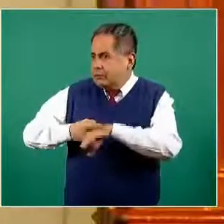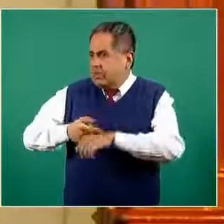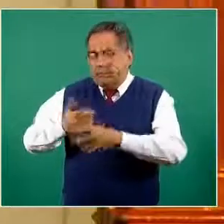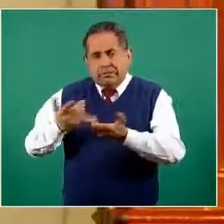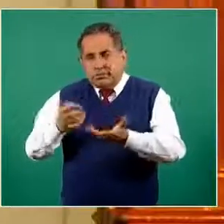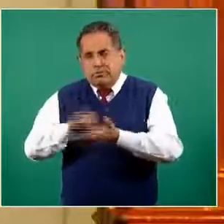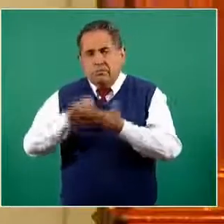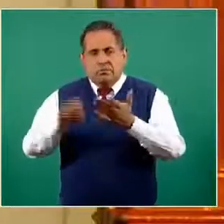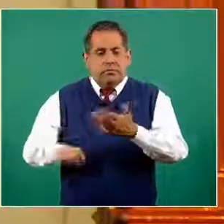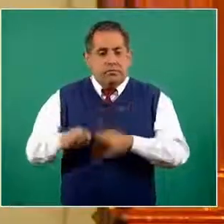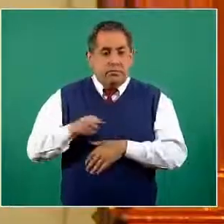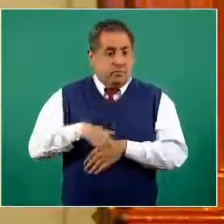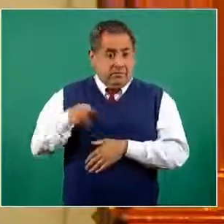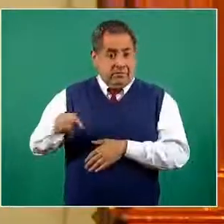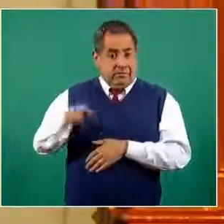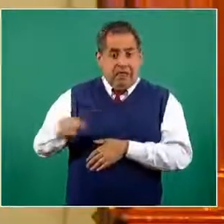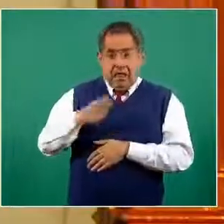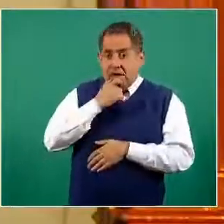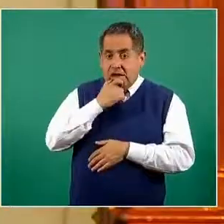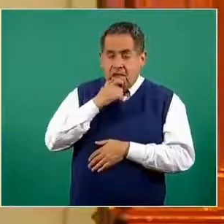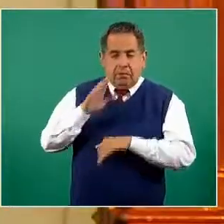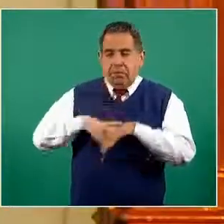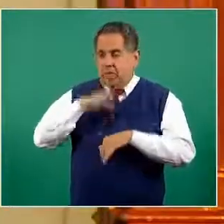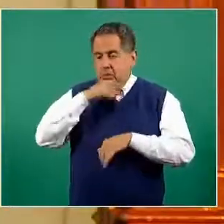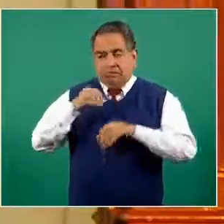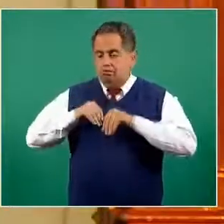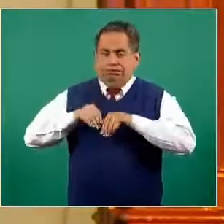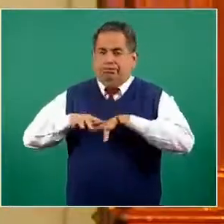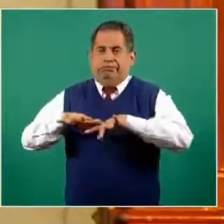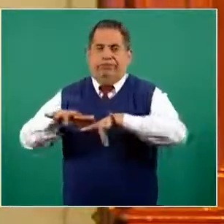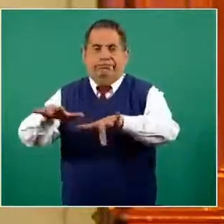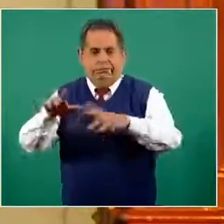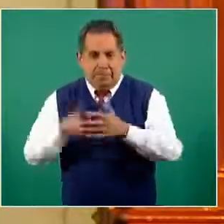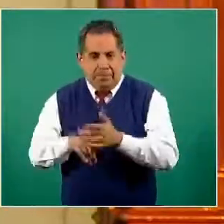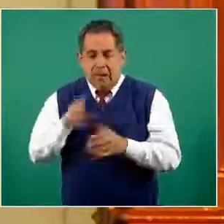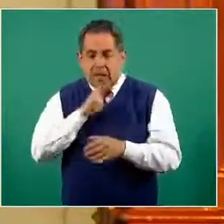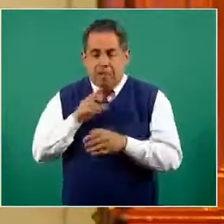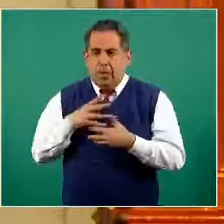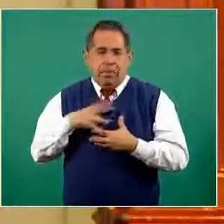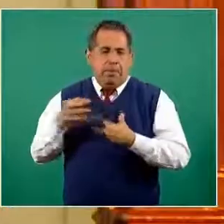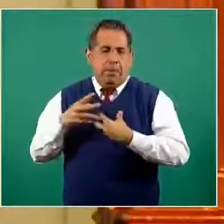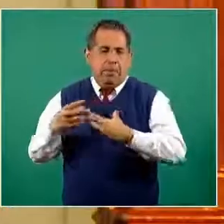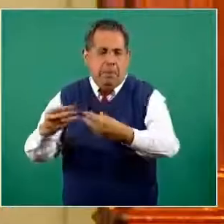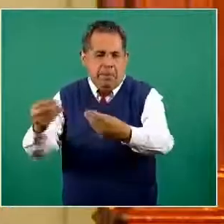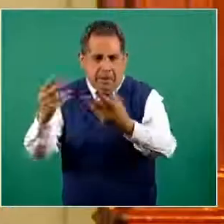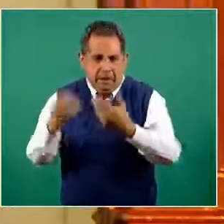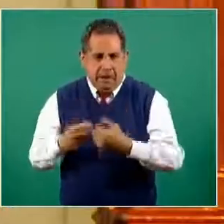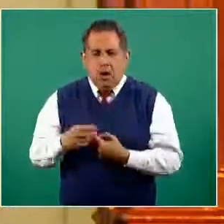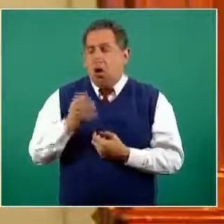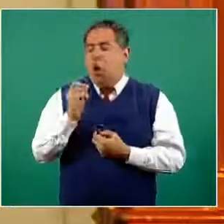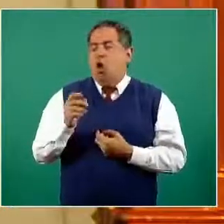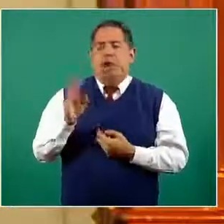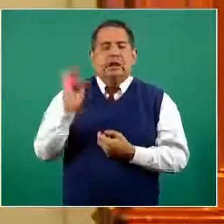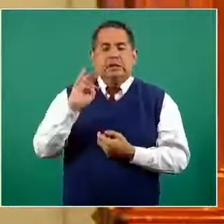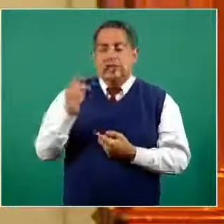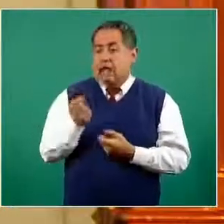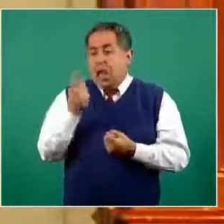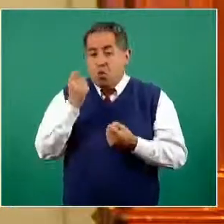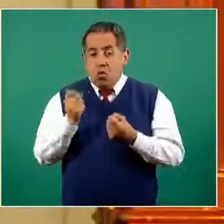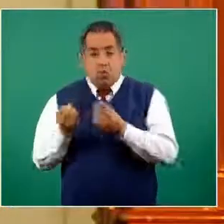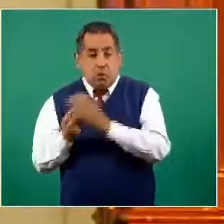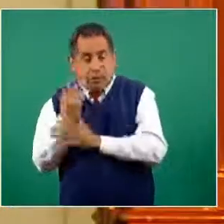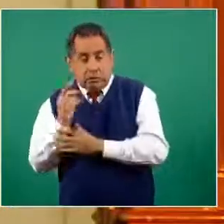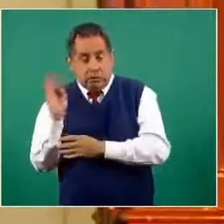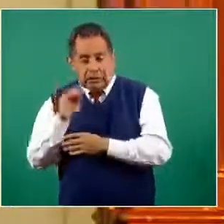ejemplo, mayor transmisibilidad, que las mutaciones estén asociadas a mayor transmisibilidad, o que tengan una asociación, algunos estudios que han